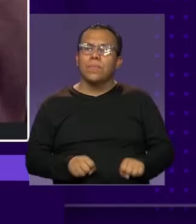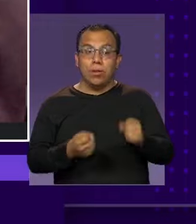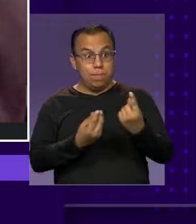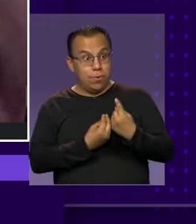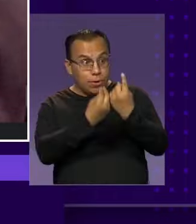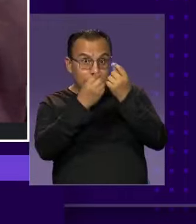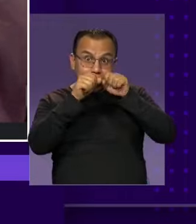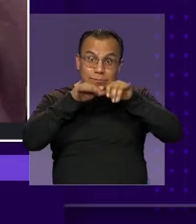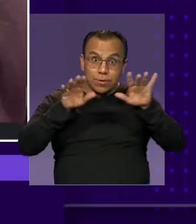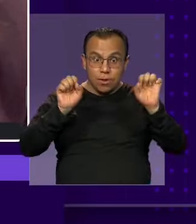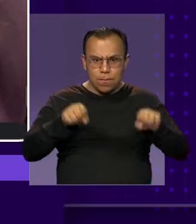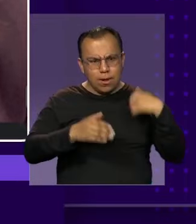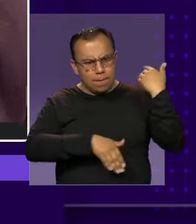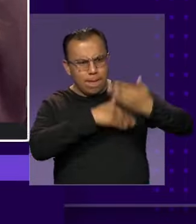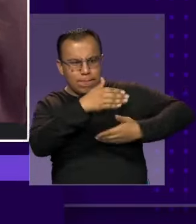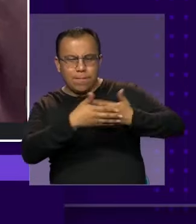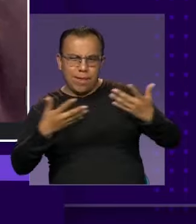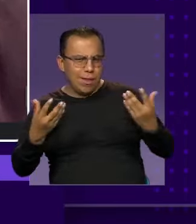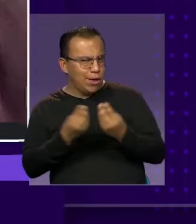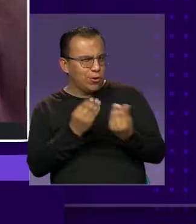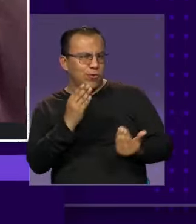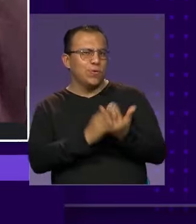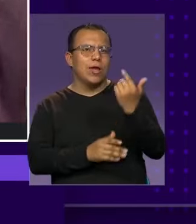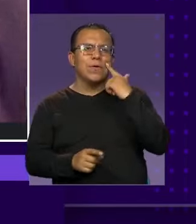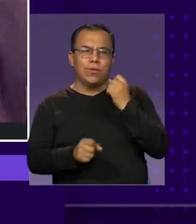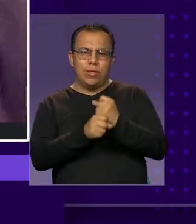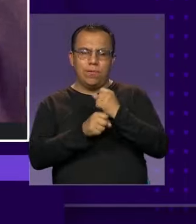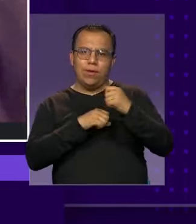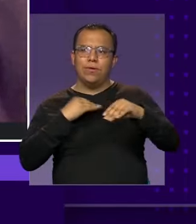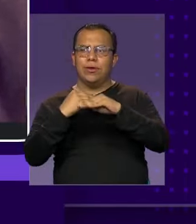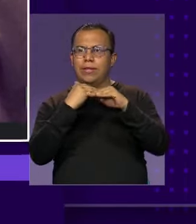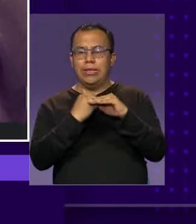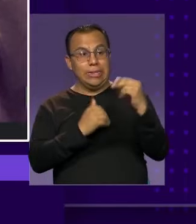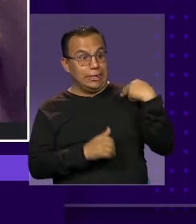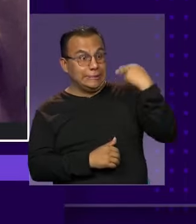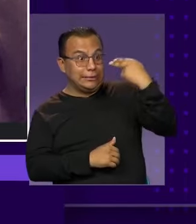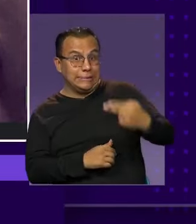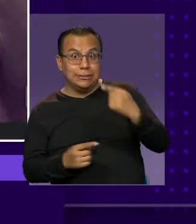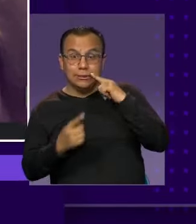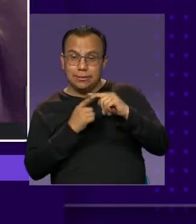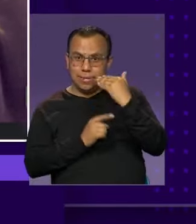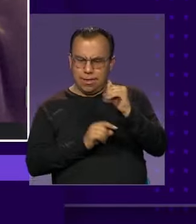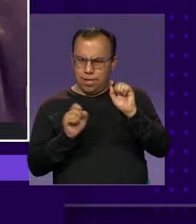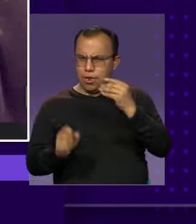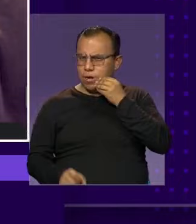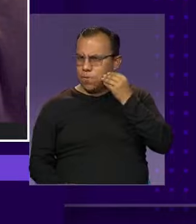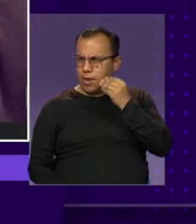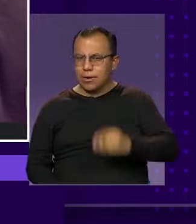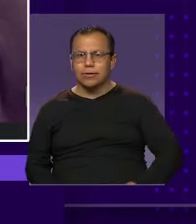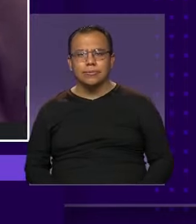políticas públicas que nos pueden ayudar a generar un poco más de equidad por esa carga histórica que han tenido las mujeres en el hogar?